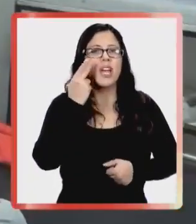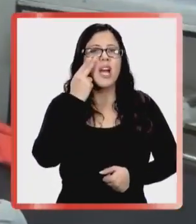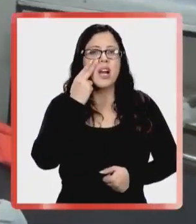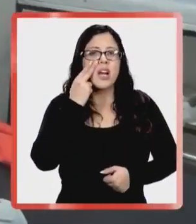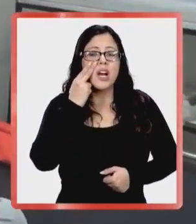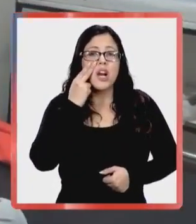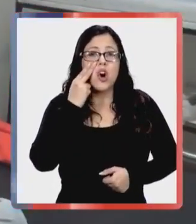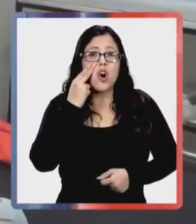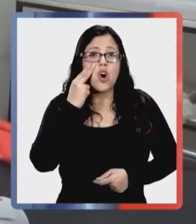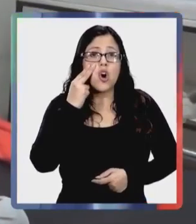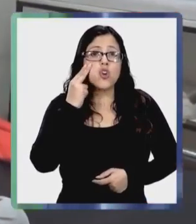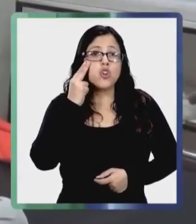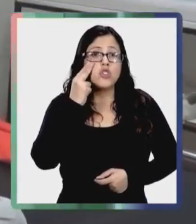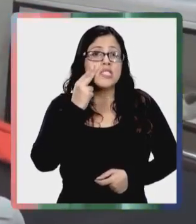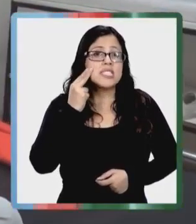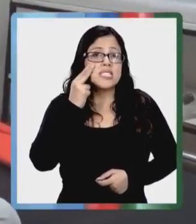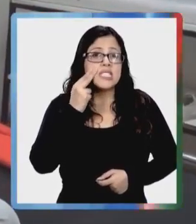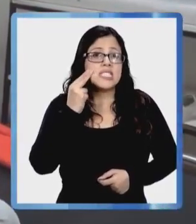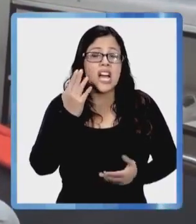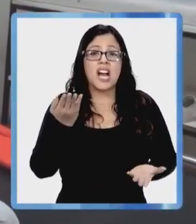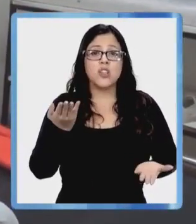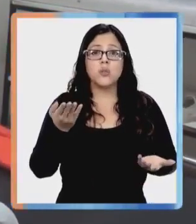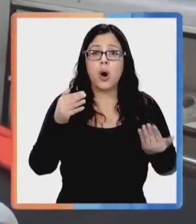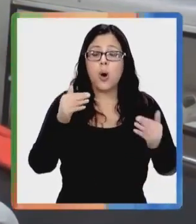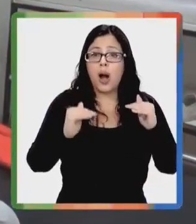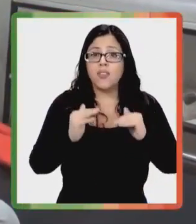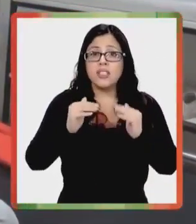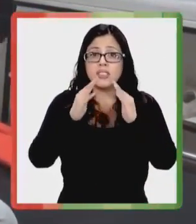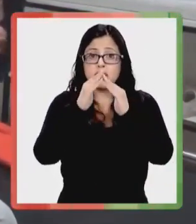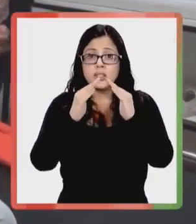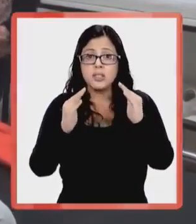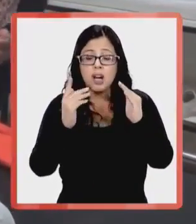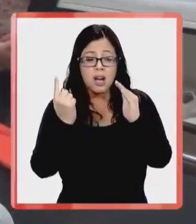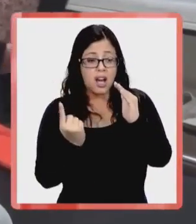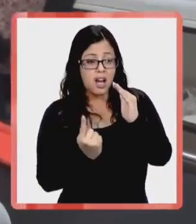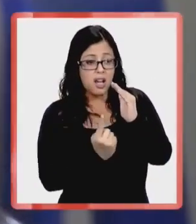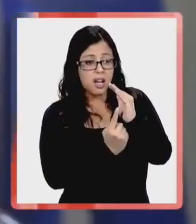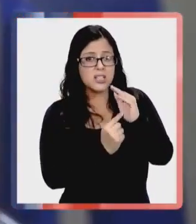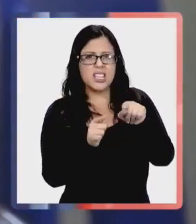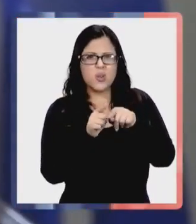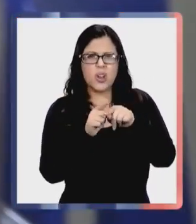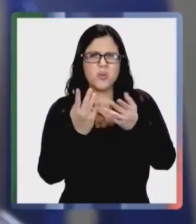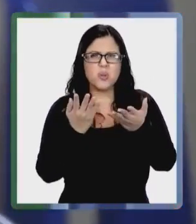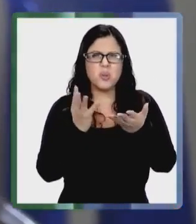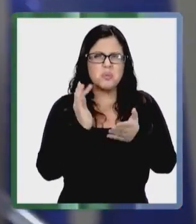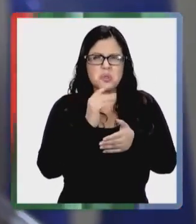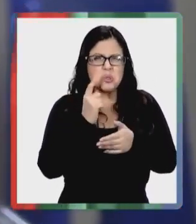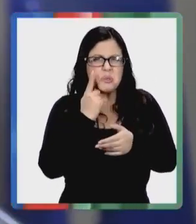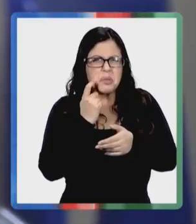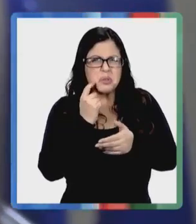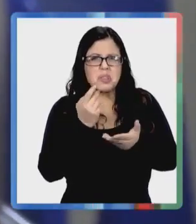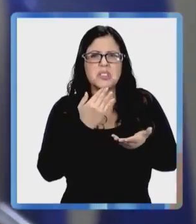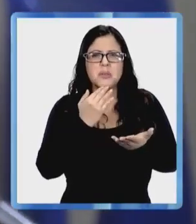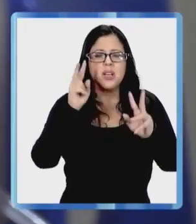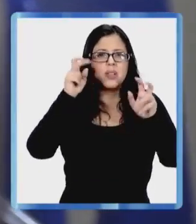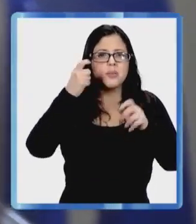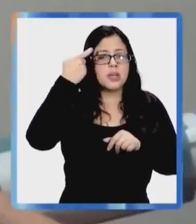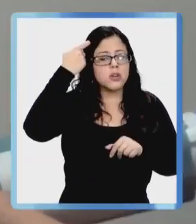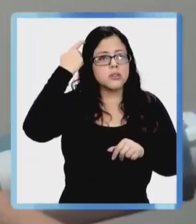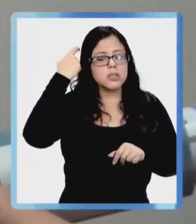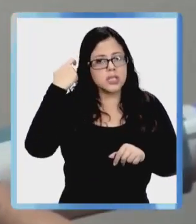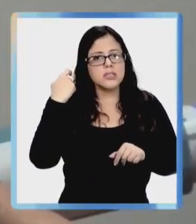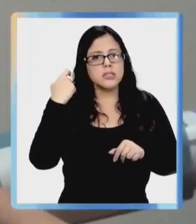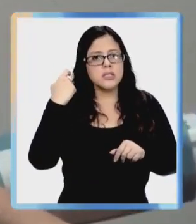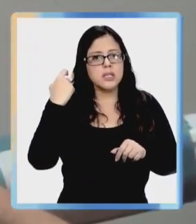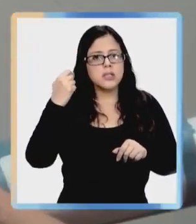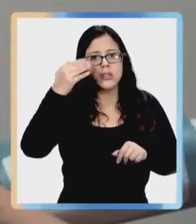no solamente se observa en el frío, sino que a pesar de estar dentro de la casa se ve azulosa. La conciencia, una alteración importante de